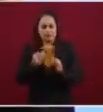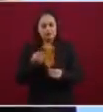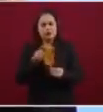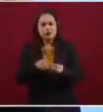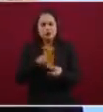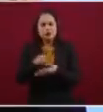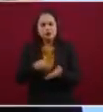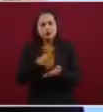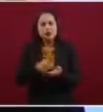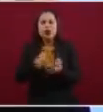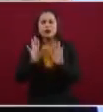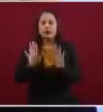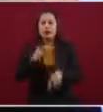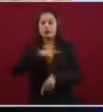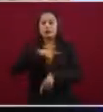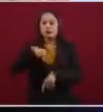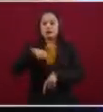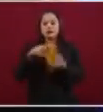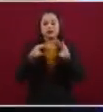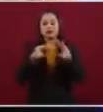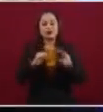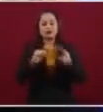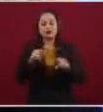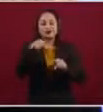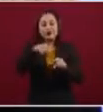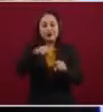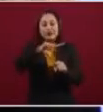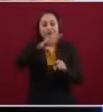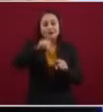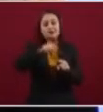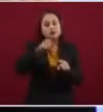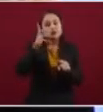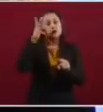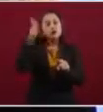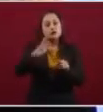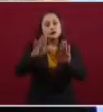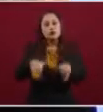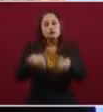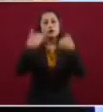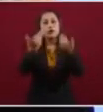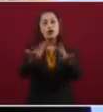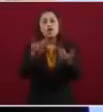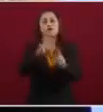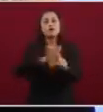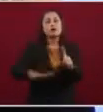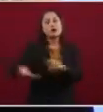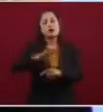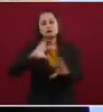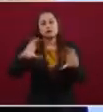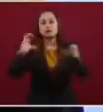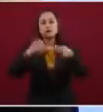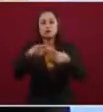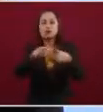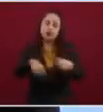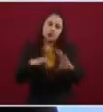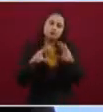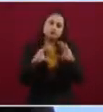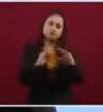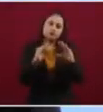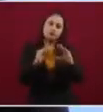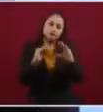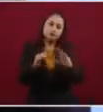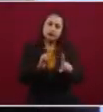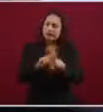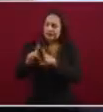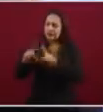capacitando para que ellos sean replicadores para que ellos también salgan a la comunidad den esta capacitación a estos facilitadores